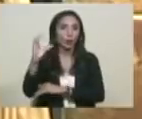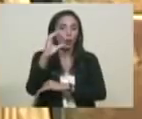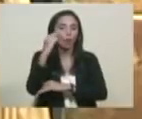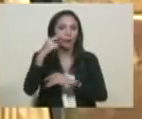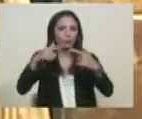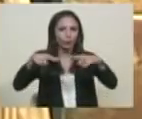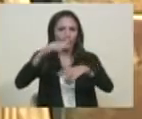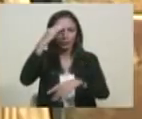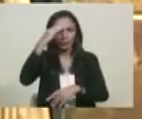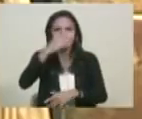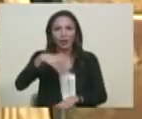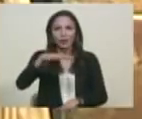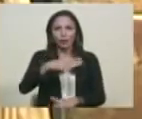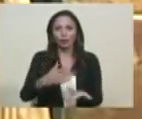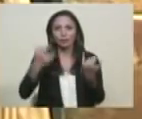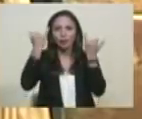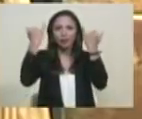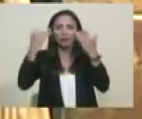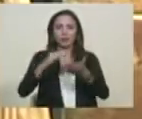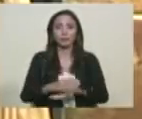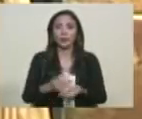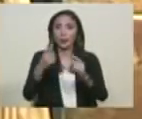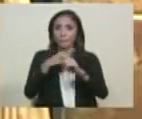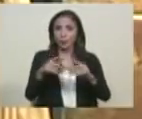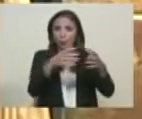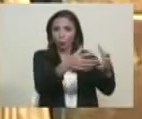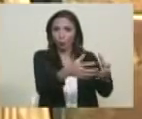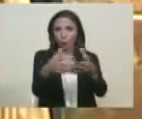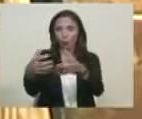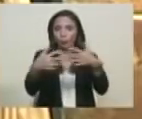Colombia. Pero ni ellos